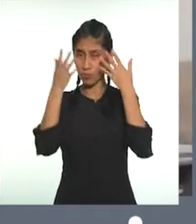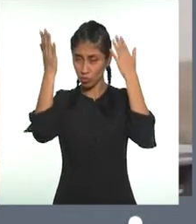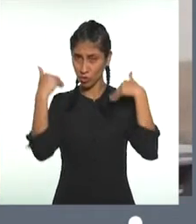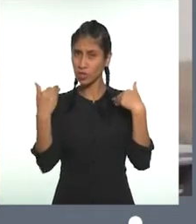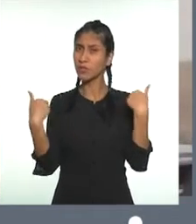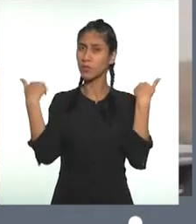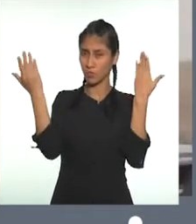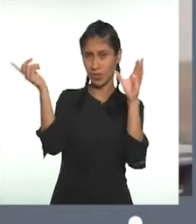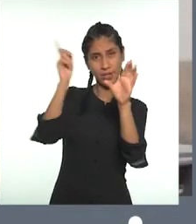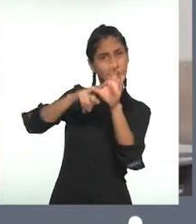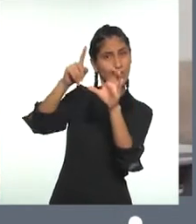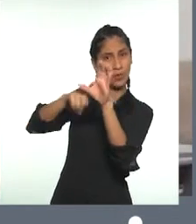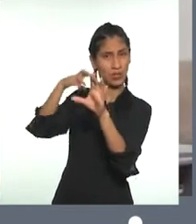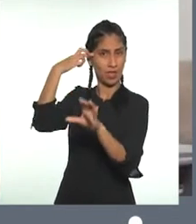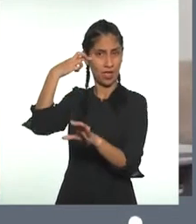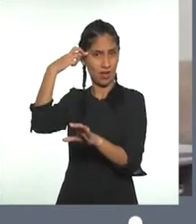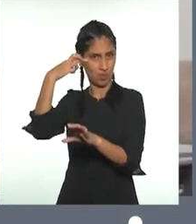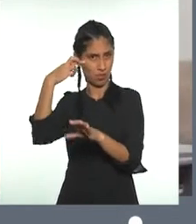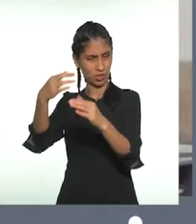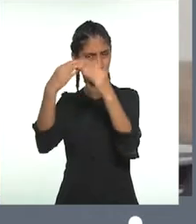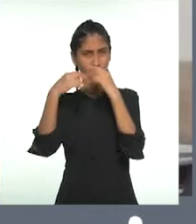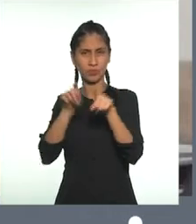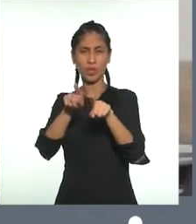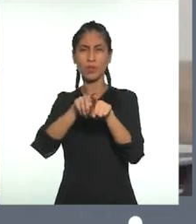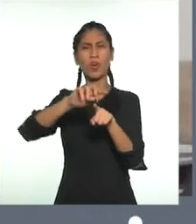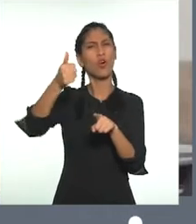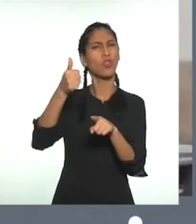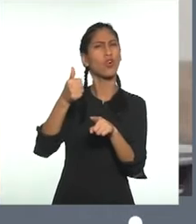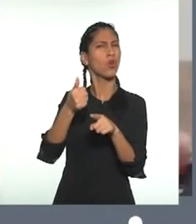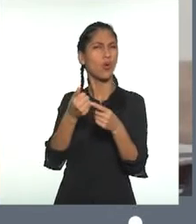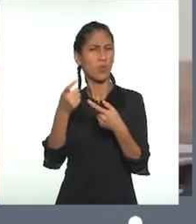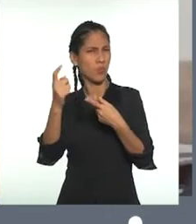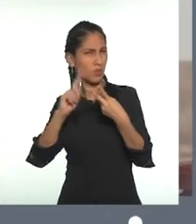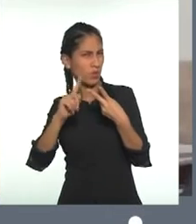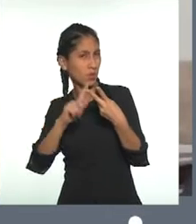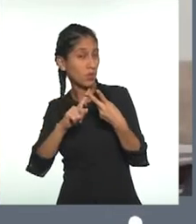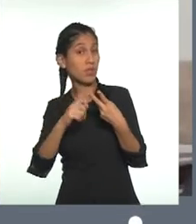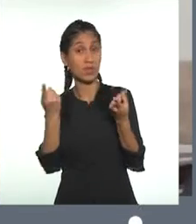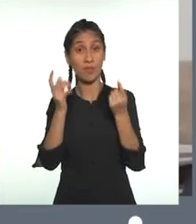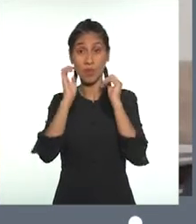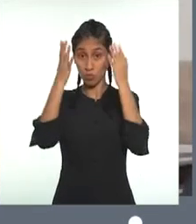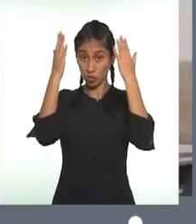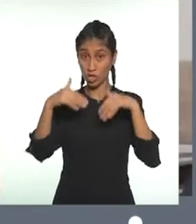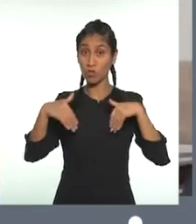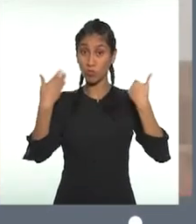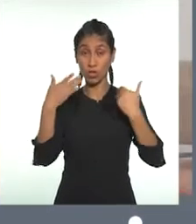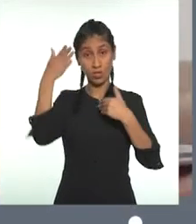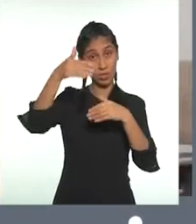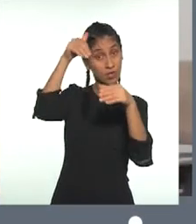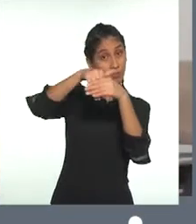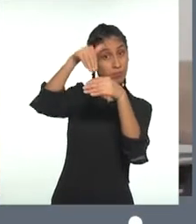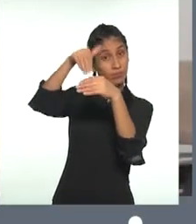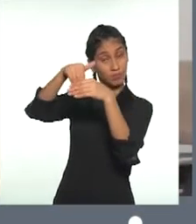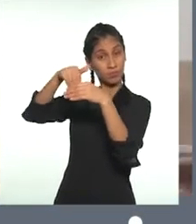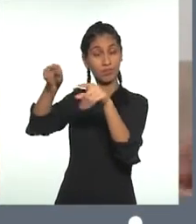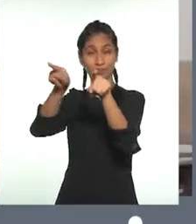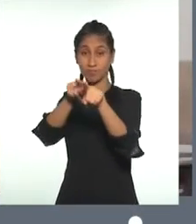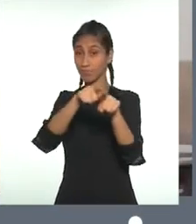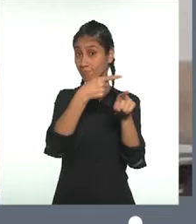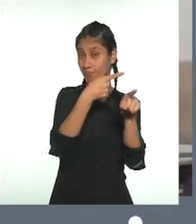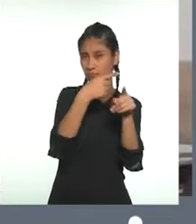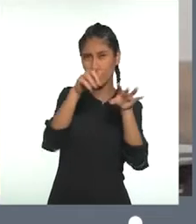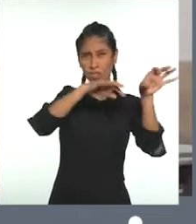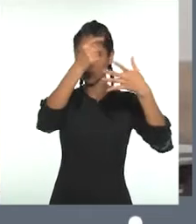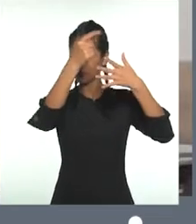femenina. Otro punto importante es, por ejemplo, el derecho al voto, participar en diferentes